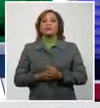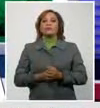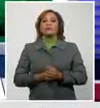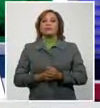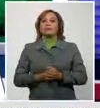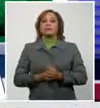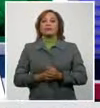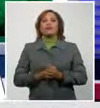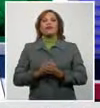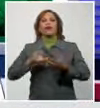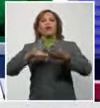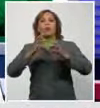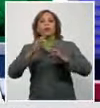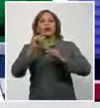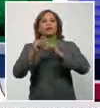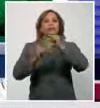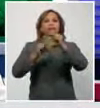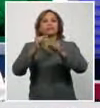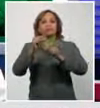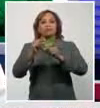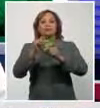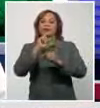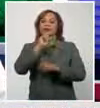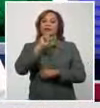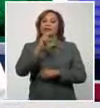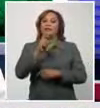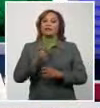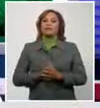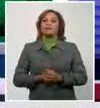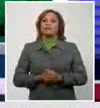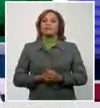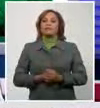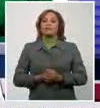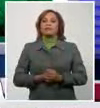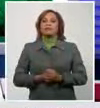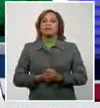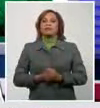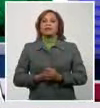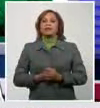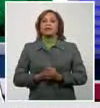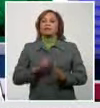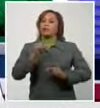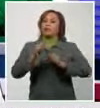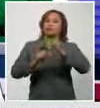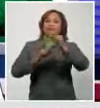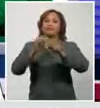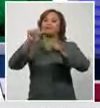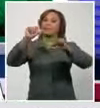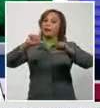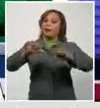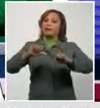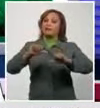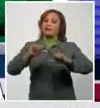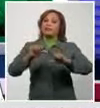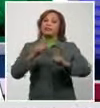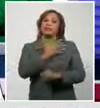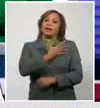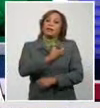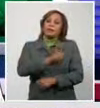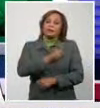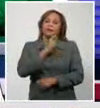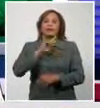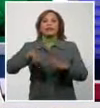se fue complicando, el cuadro clínico tuvo una evolución muy desfavorable y lamentablemente el día